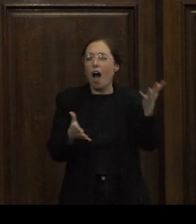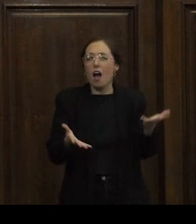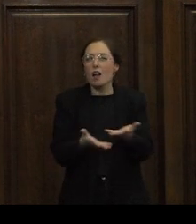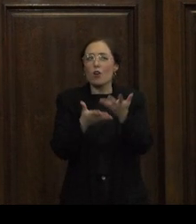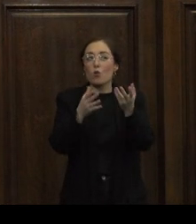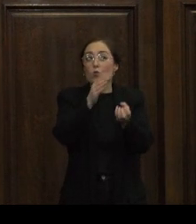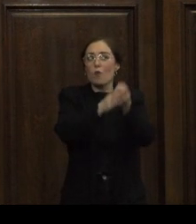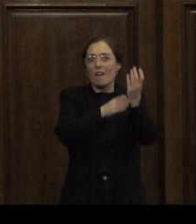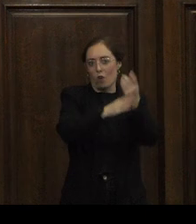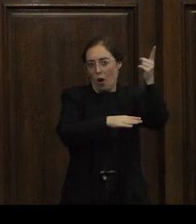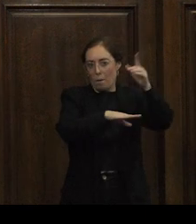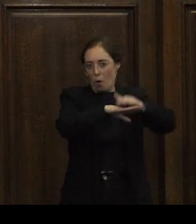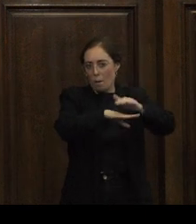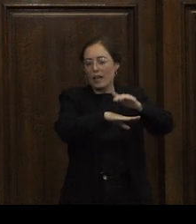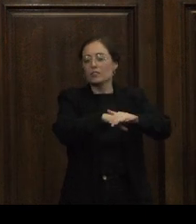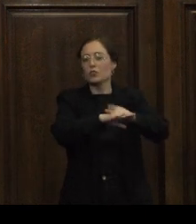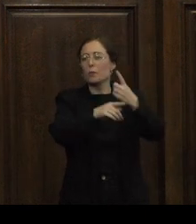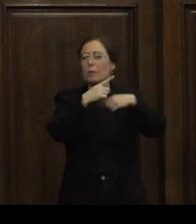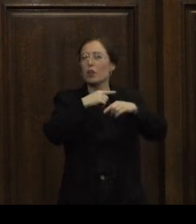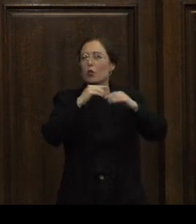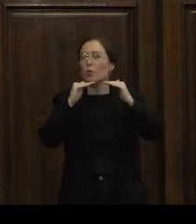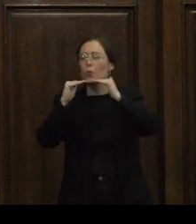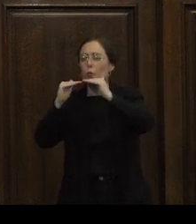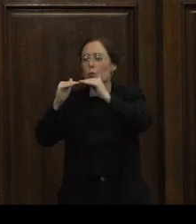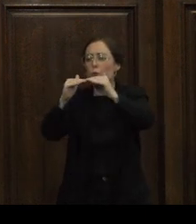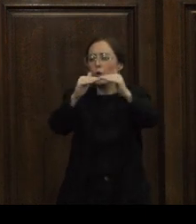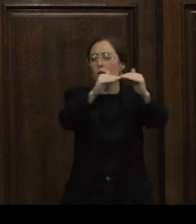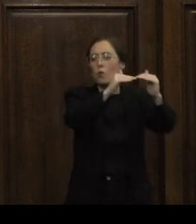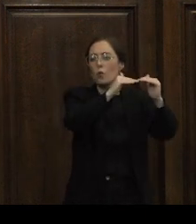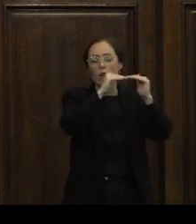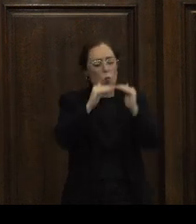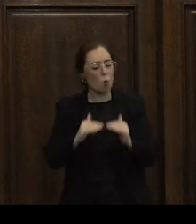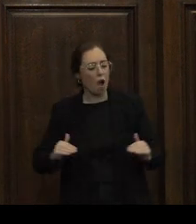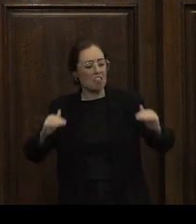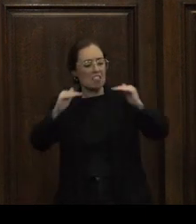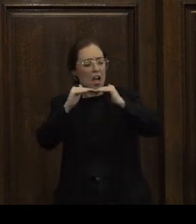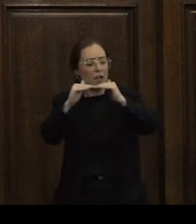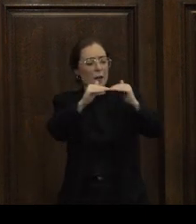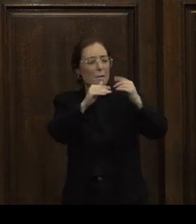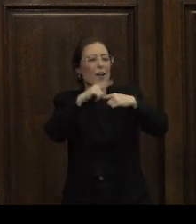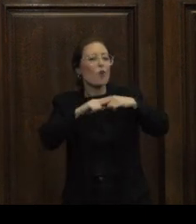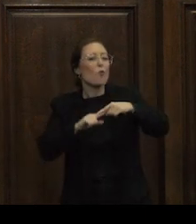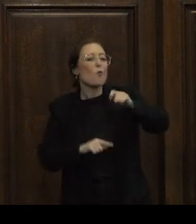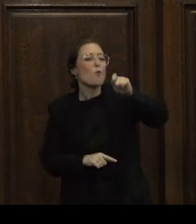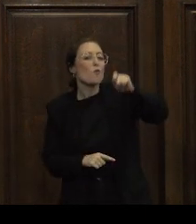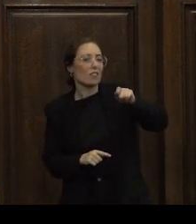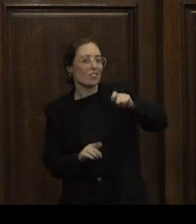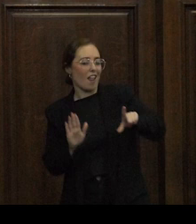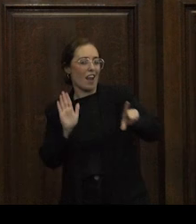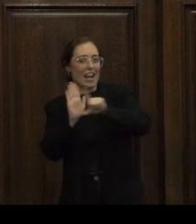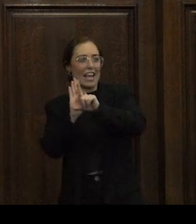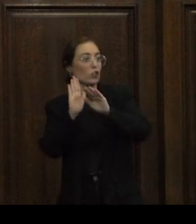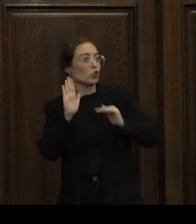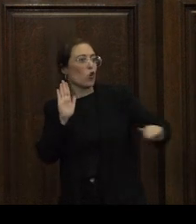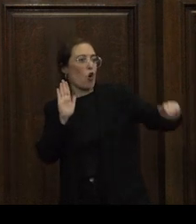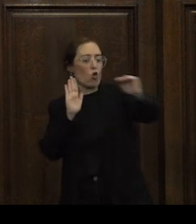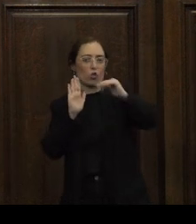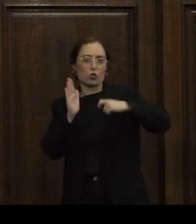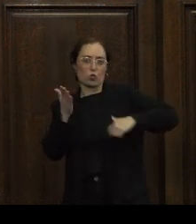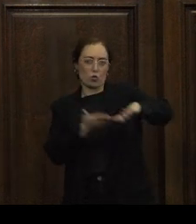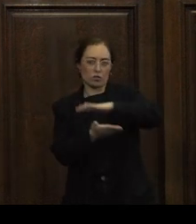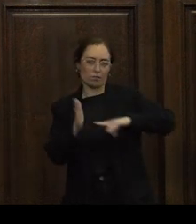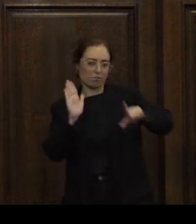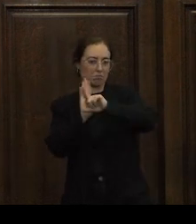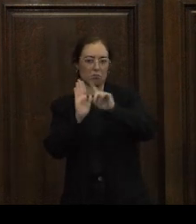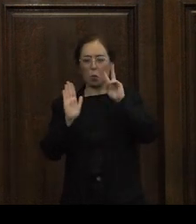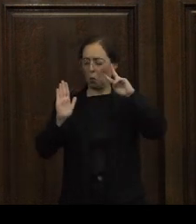algo inédito en su momento, que es esta igualdad y libertad jurídica ante la ley para todos los